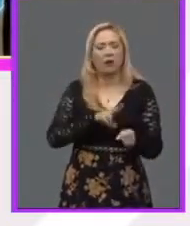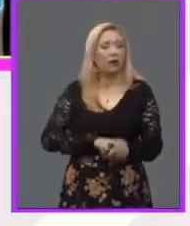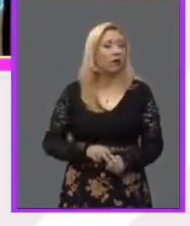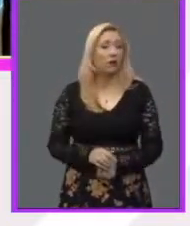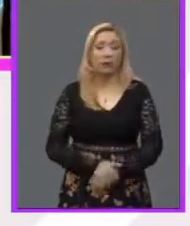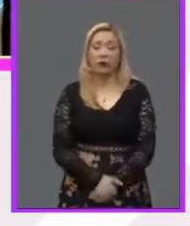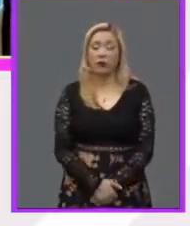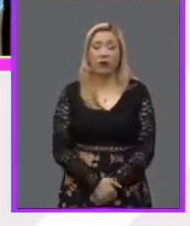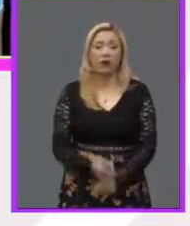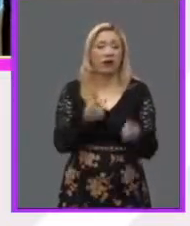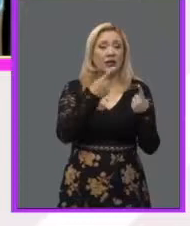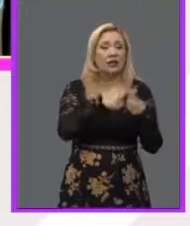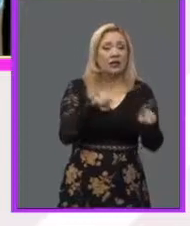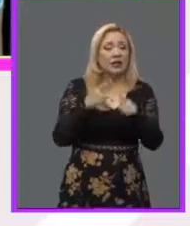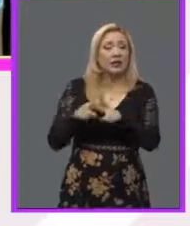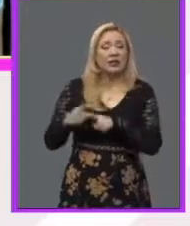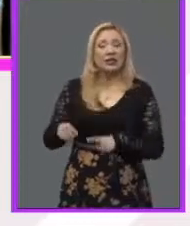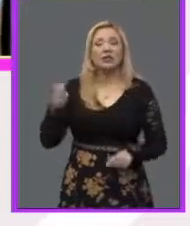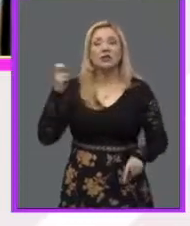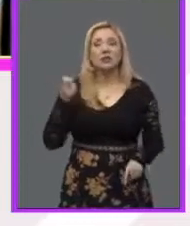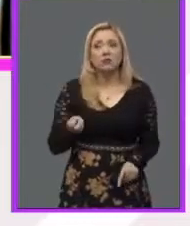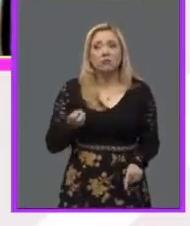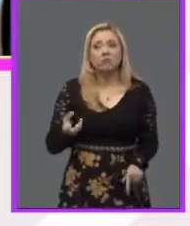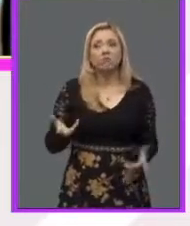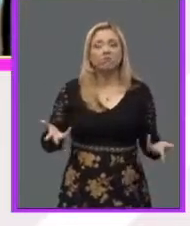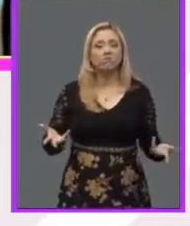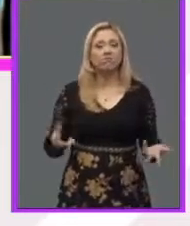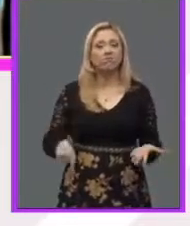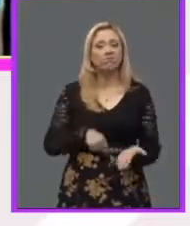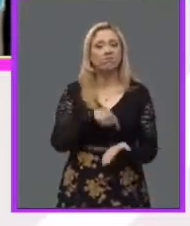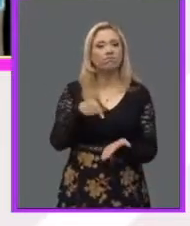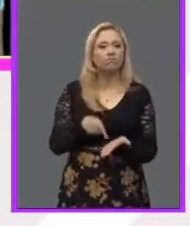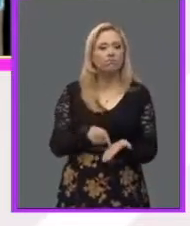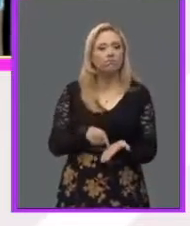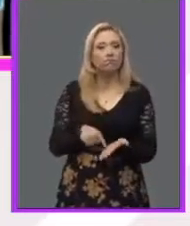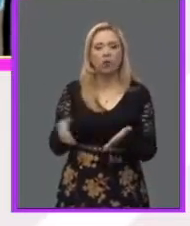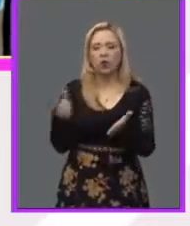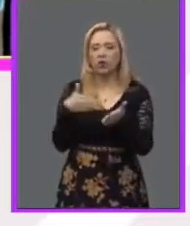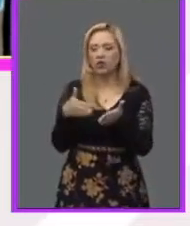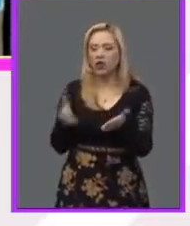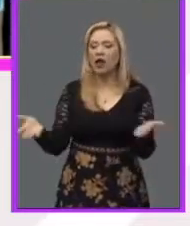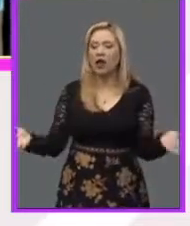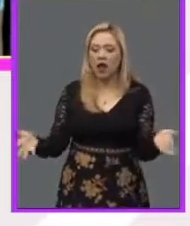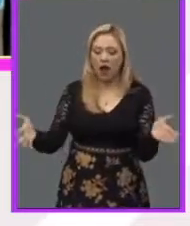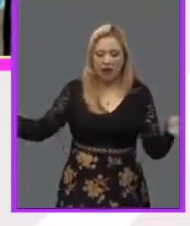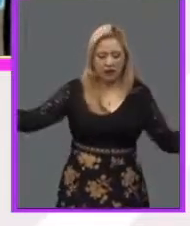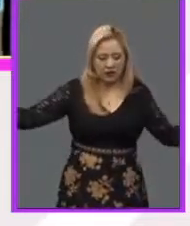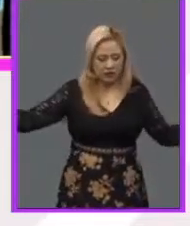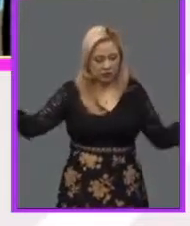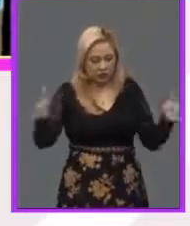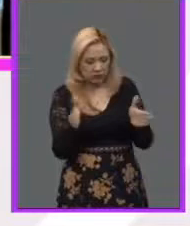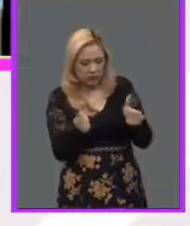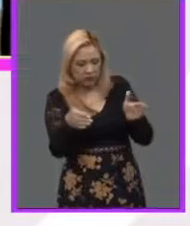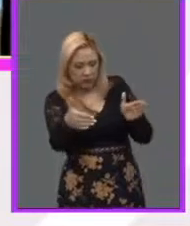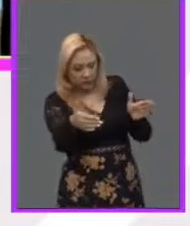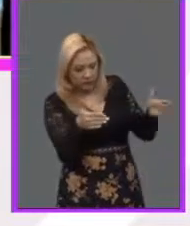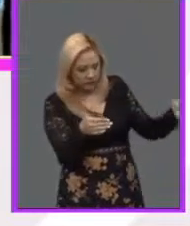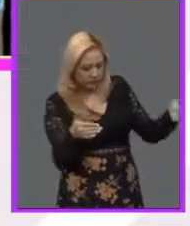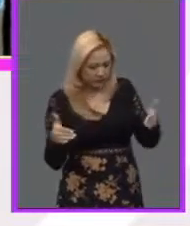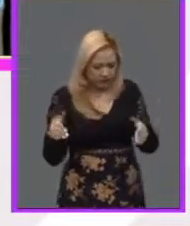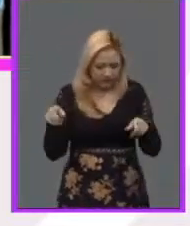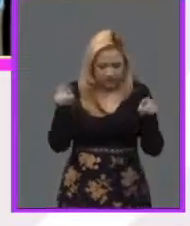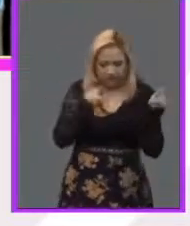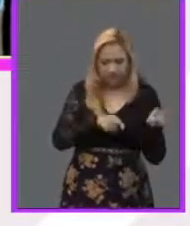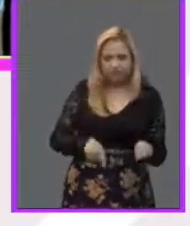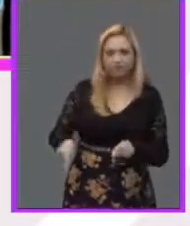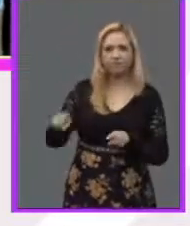realidad social, desde, por ejemplo, el espacio que va a tener la cocina, cómo está distribuida la cocina en una casa, creo que dice mucho,